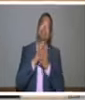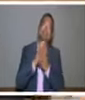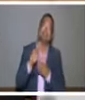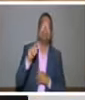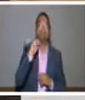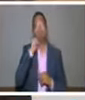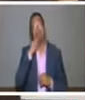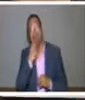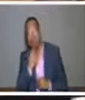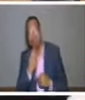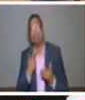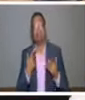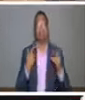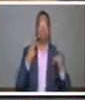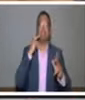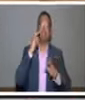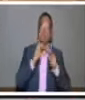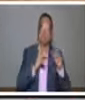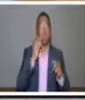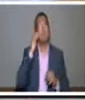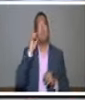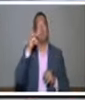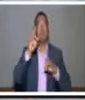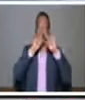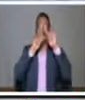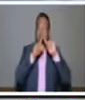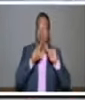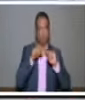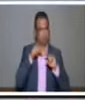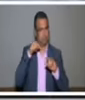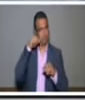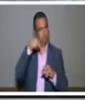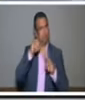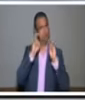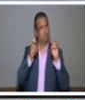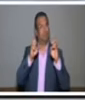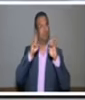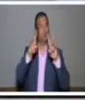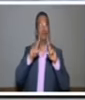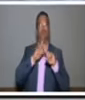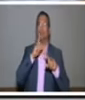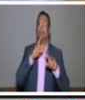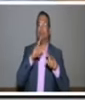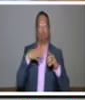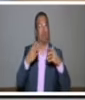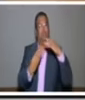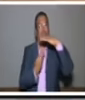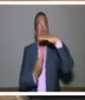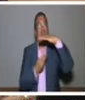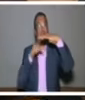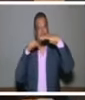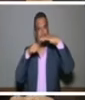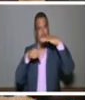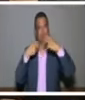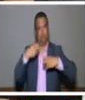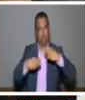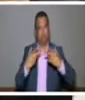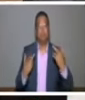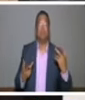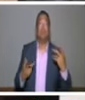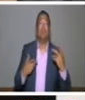de empleo, de desarrollo económico, participación laboral. Sin embargo, la educación es la raíz de todos nuestros problemas socioeconómicos. Con más y mejor